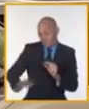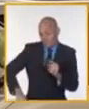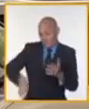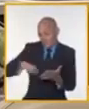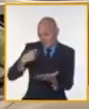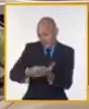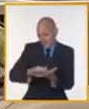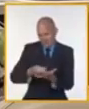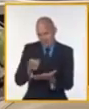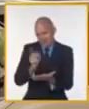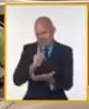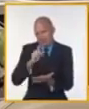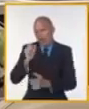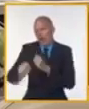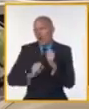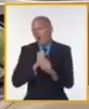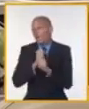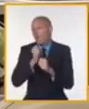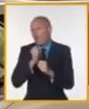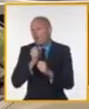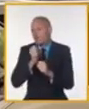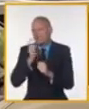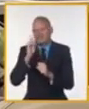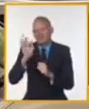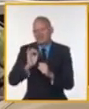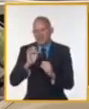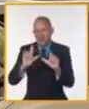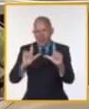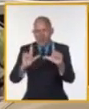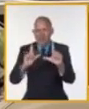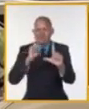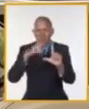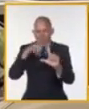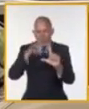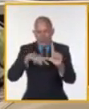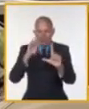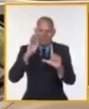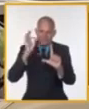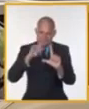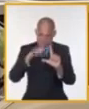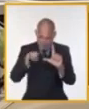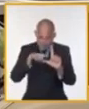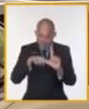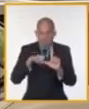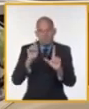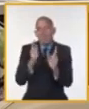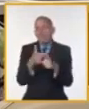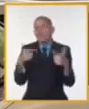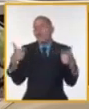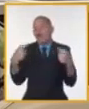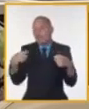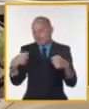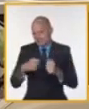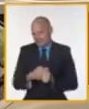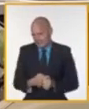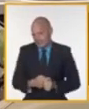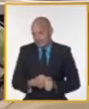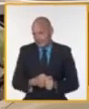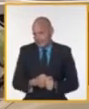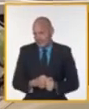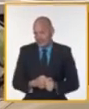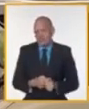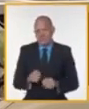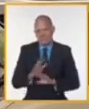del negocio, lo que significa que los consumidores no se benefician con la bonificación que el banco